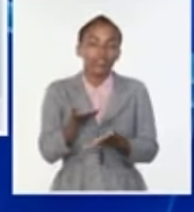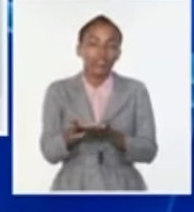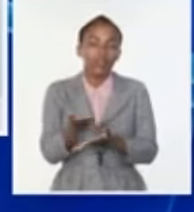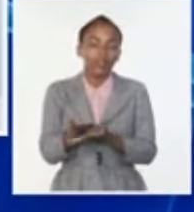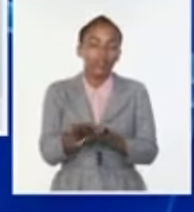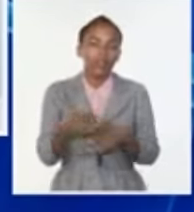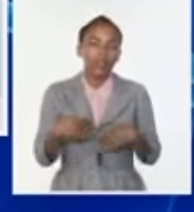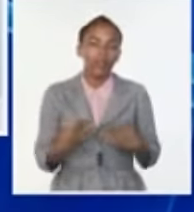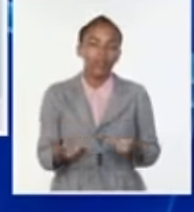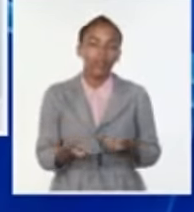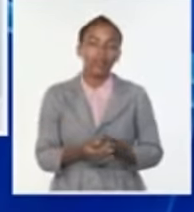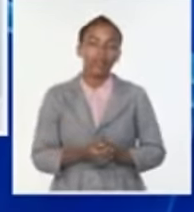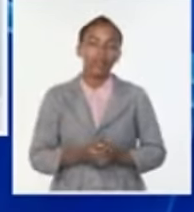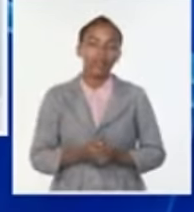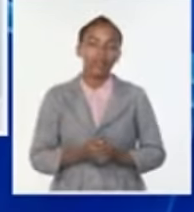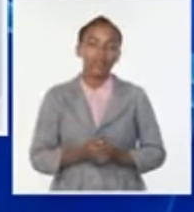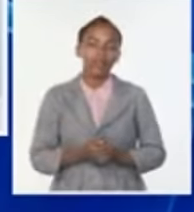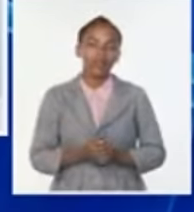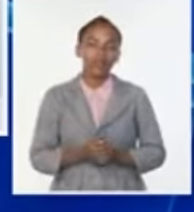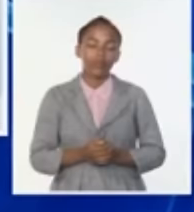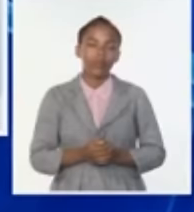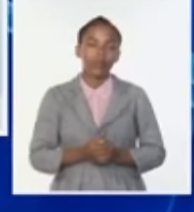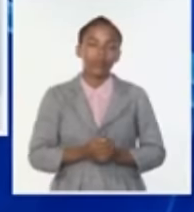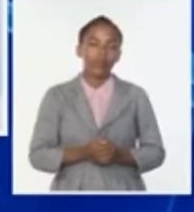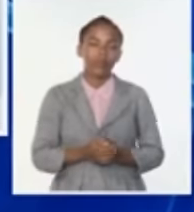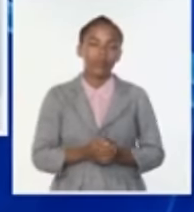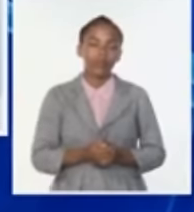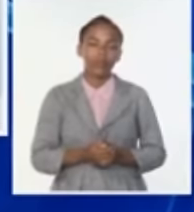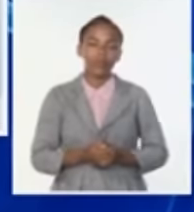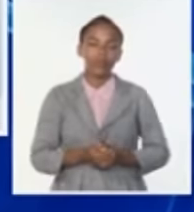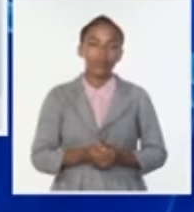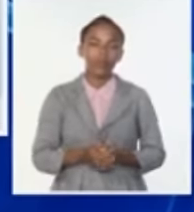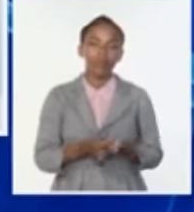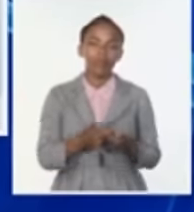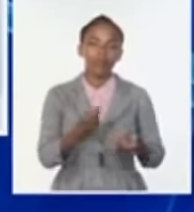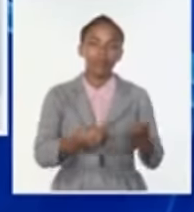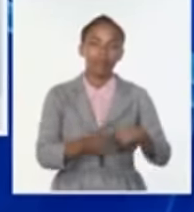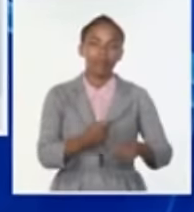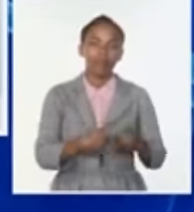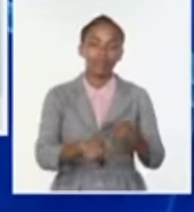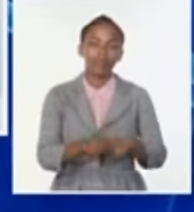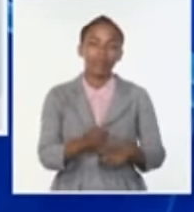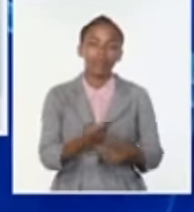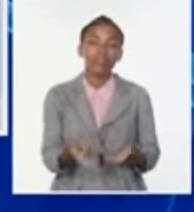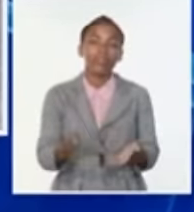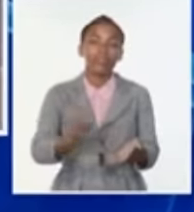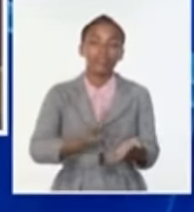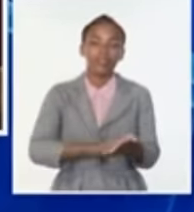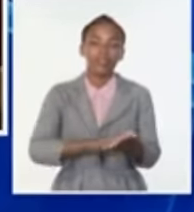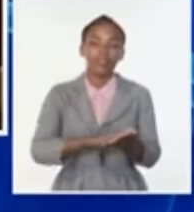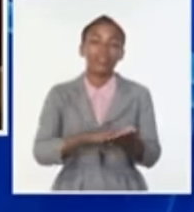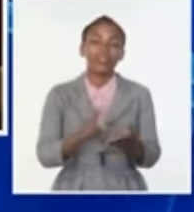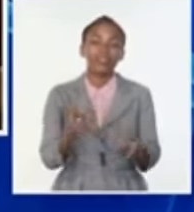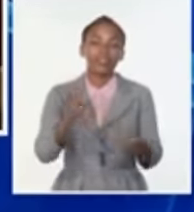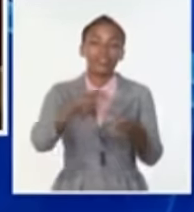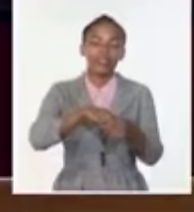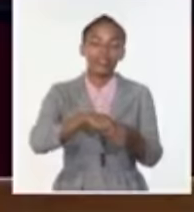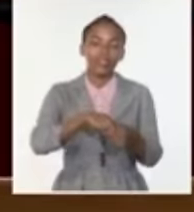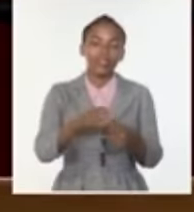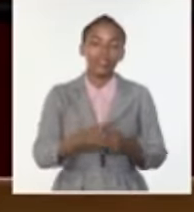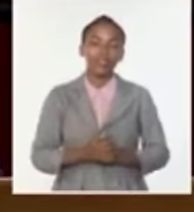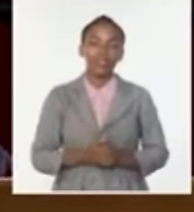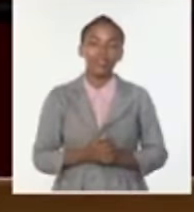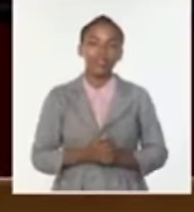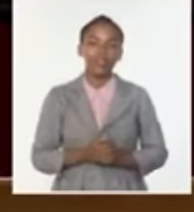de el residente efectivo para ser socio de la MIPYME. Este es un tema que lo vamos a ver aquí en la ley,